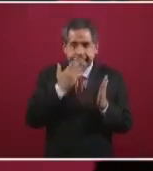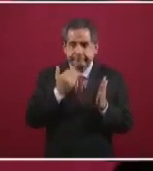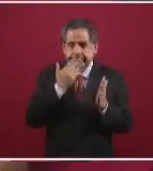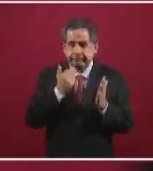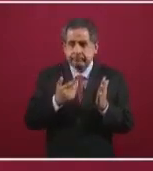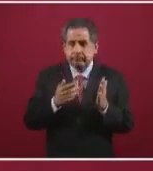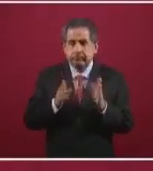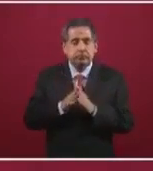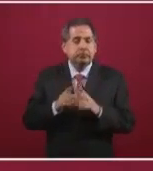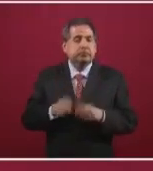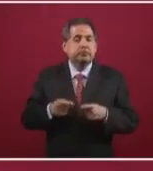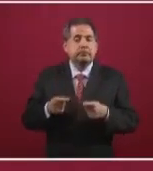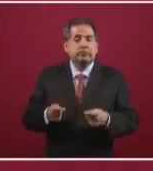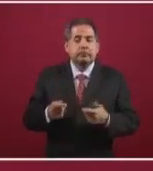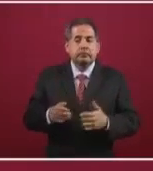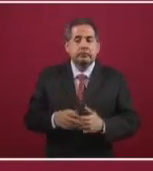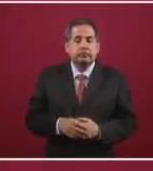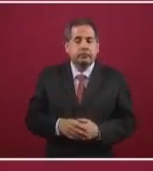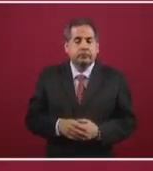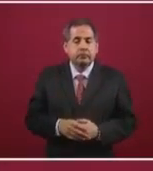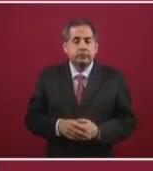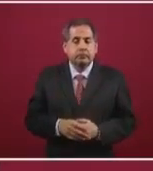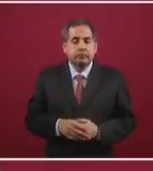un servicio de